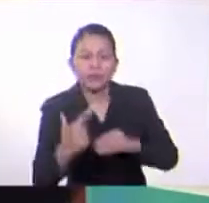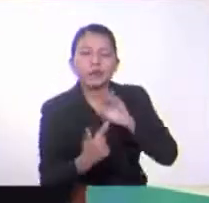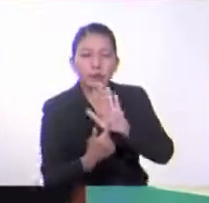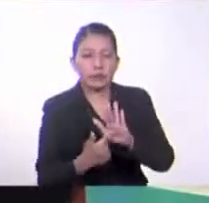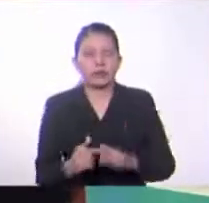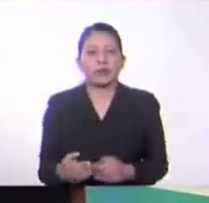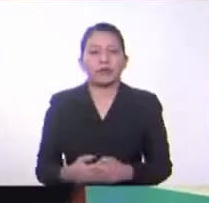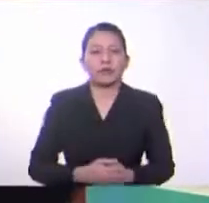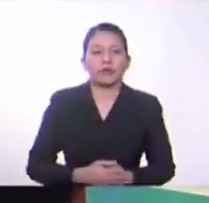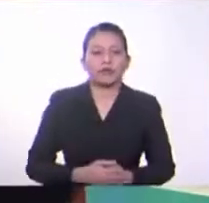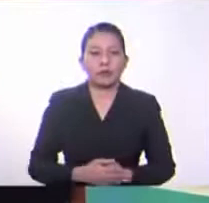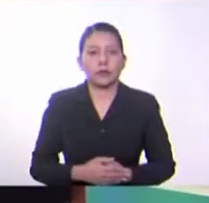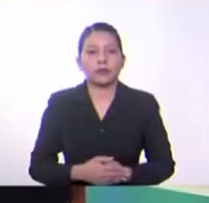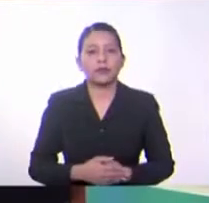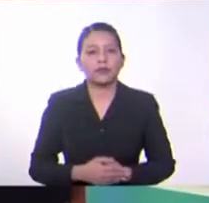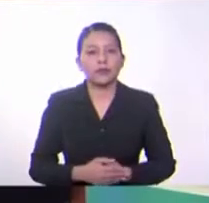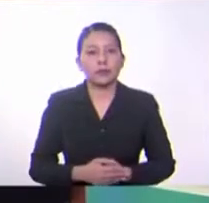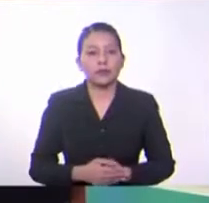ideas.